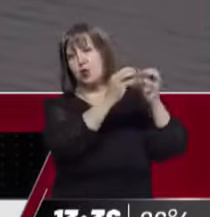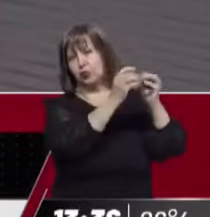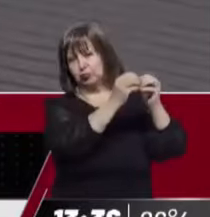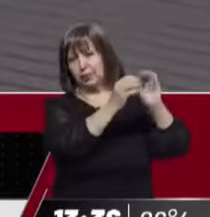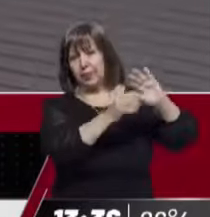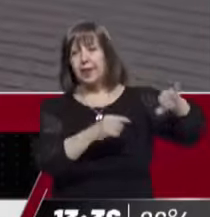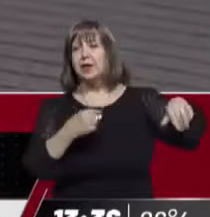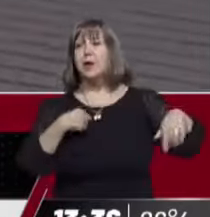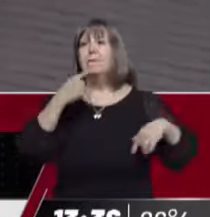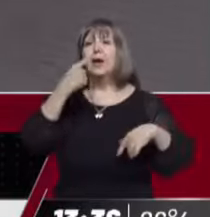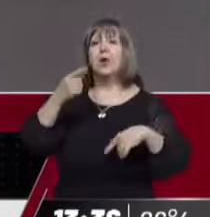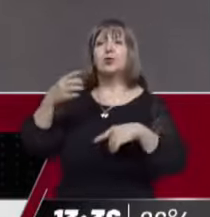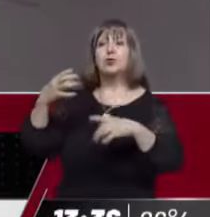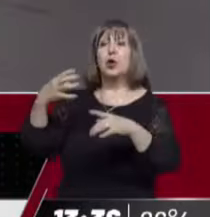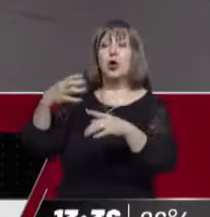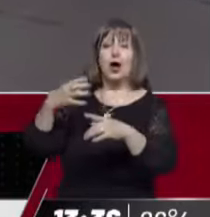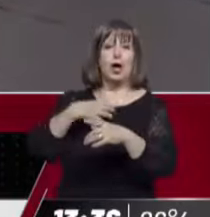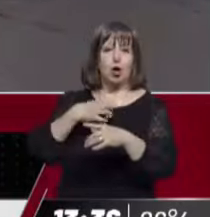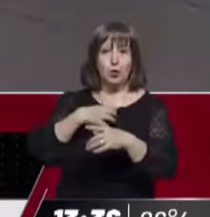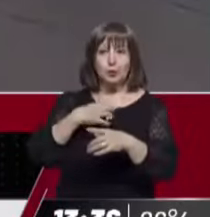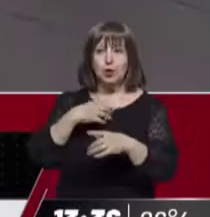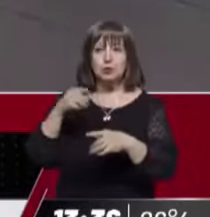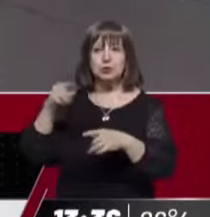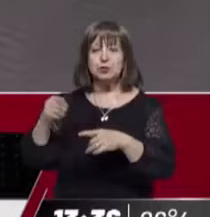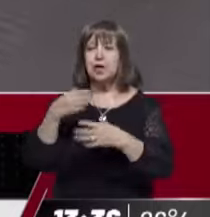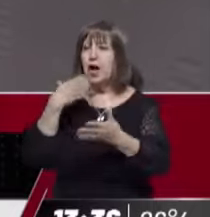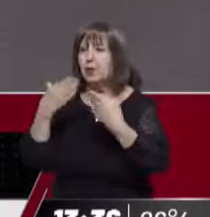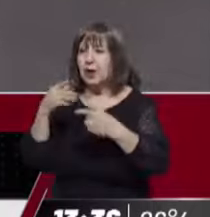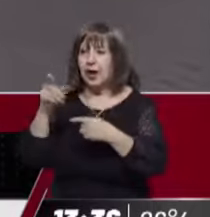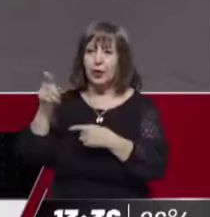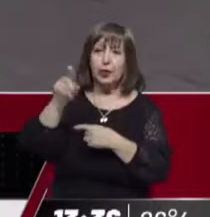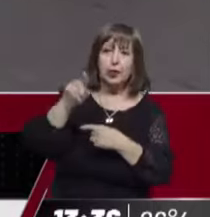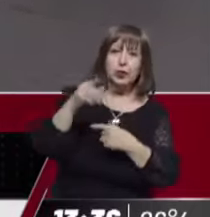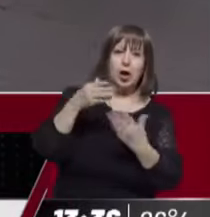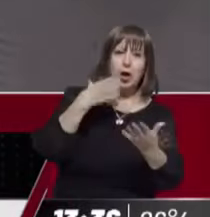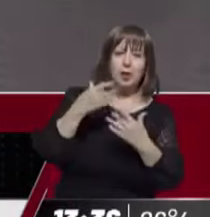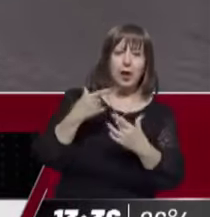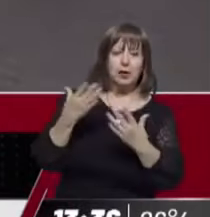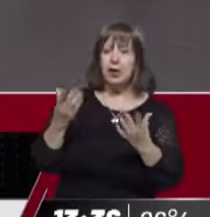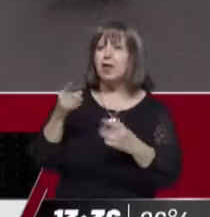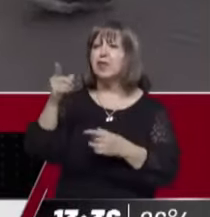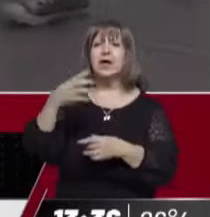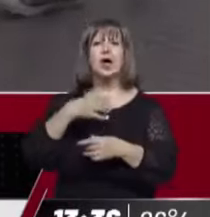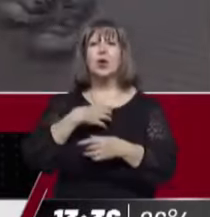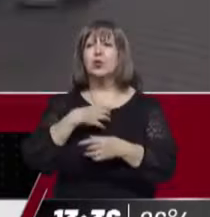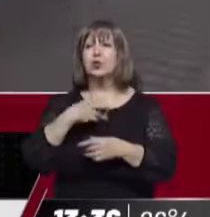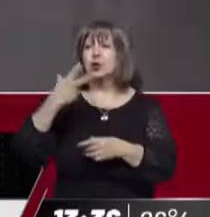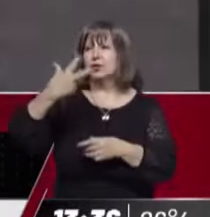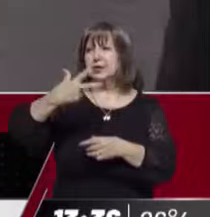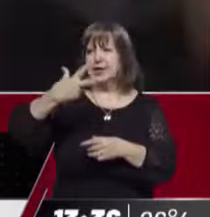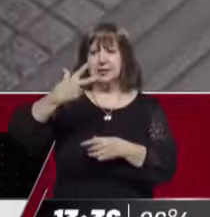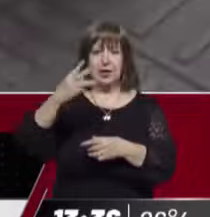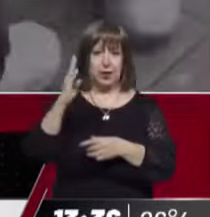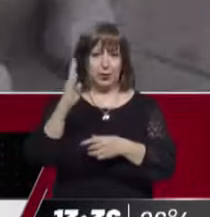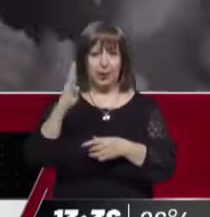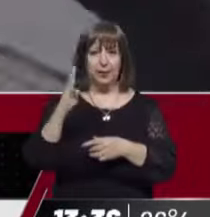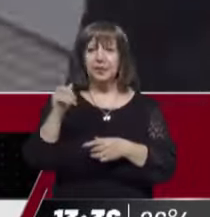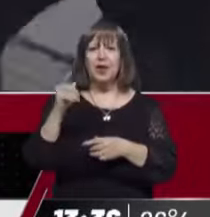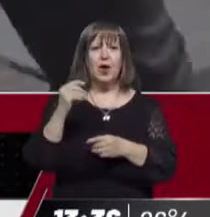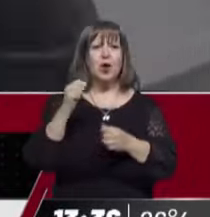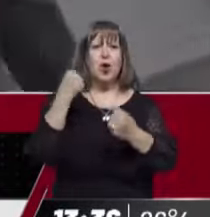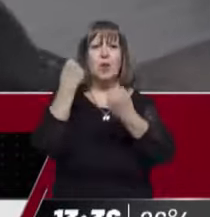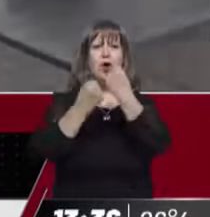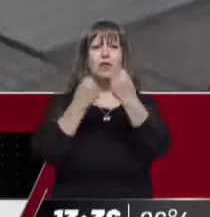esta mañana, que nos contaban eso algunos chicos. No. ¿Ustedes? No, tampoco. ¿Desde qué curso son? Tercero B. ¿Cómo se previene